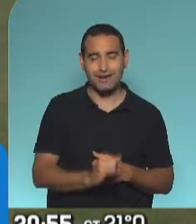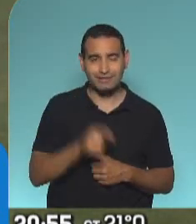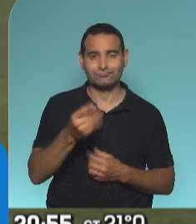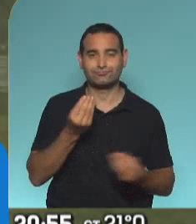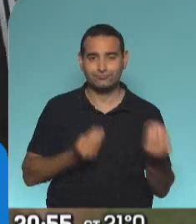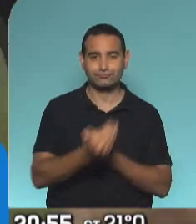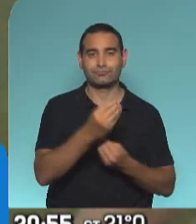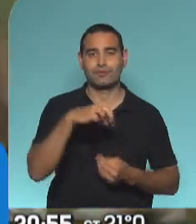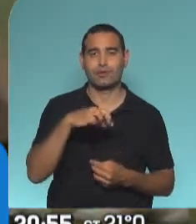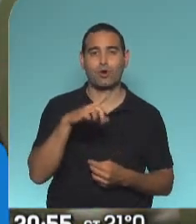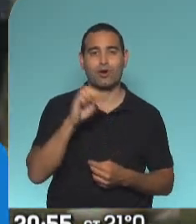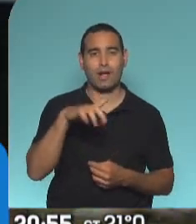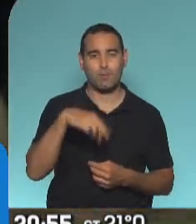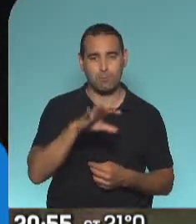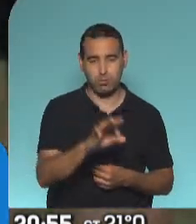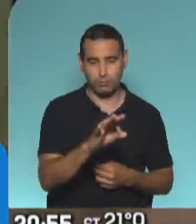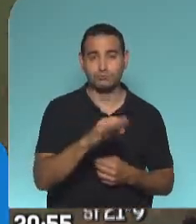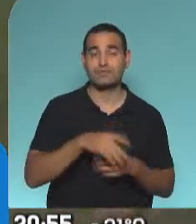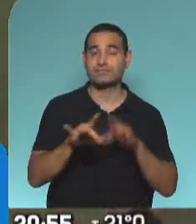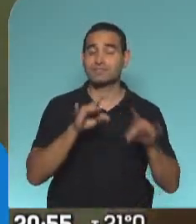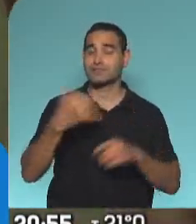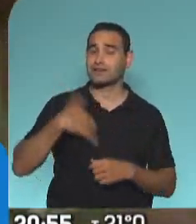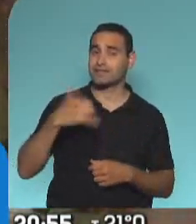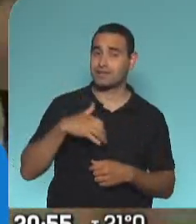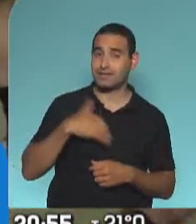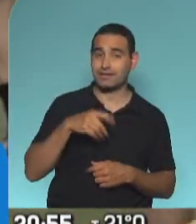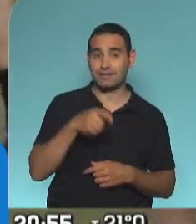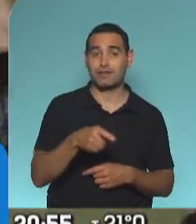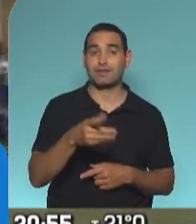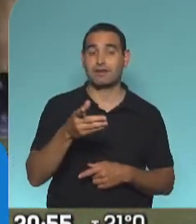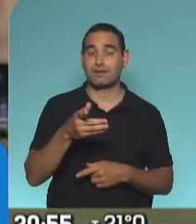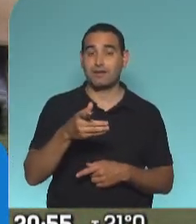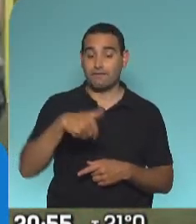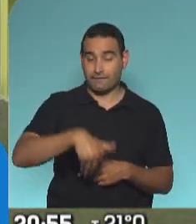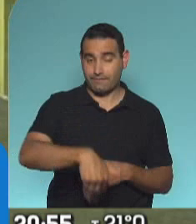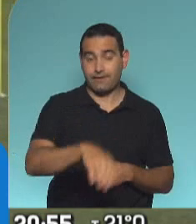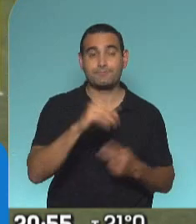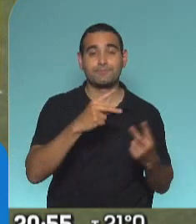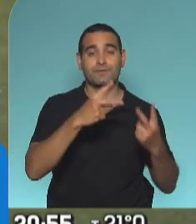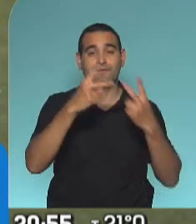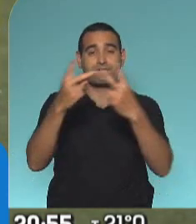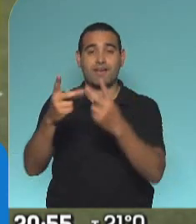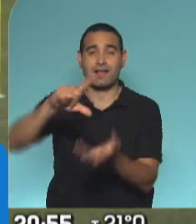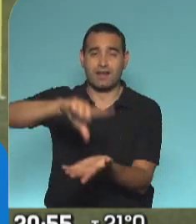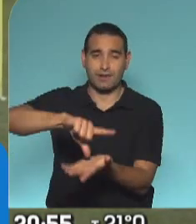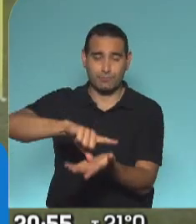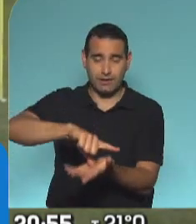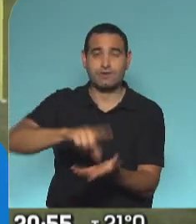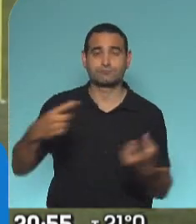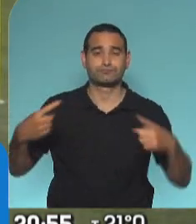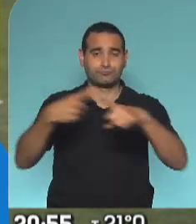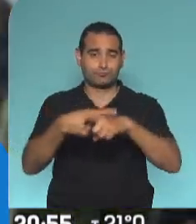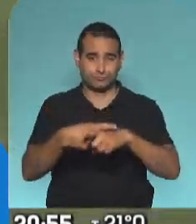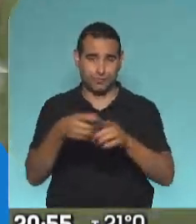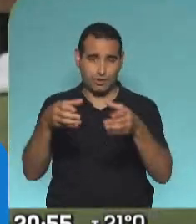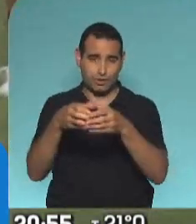de Lucas Ocampos. La selección argentina, que recordamos, en horas viaja nada más a Lima para enfrentar al equipo